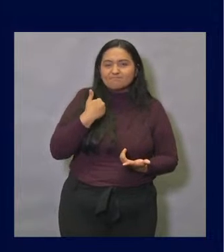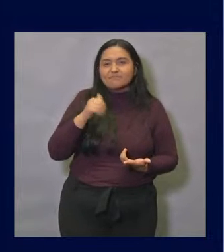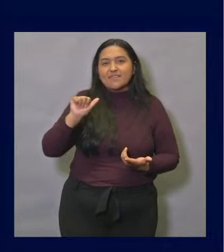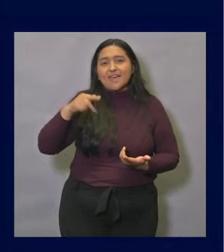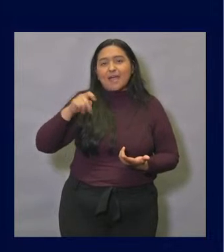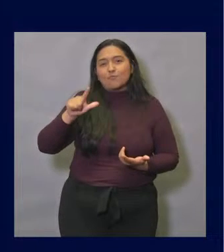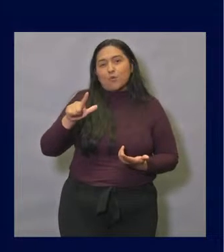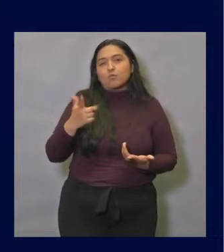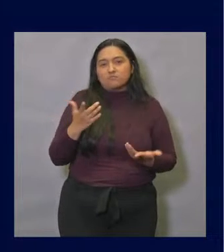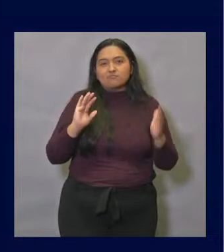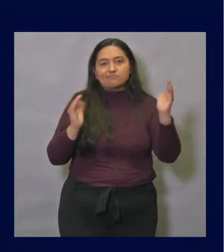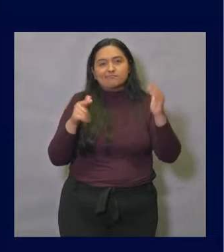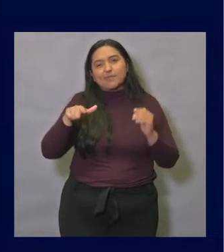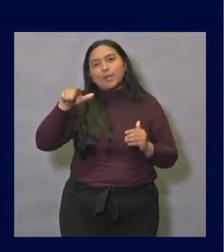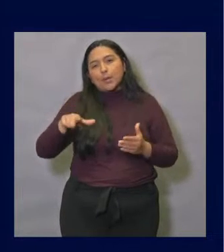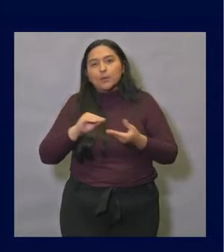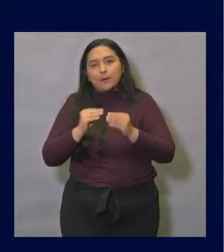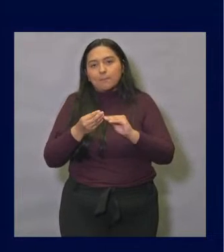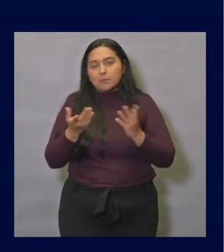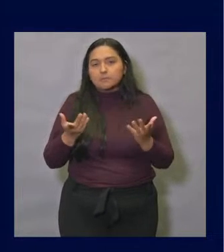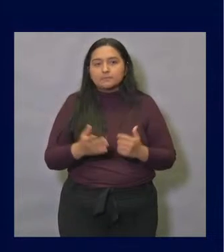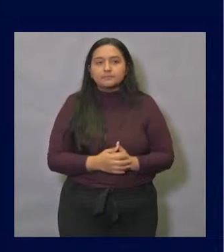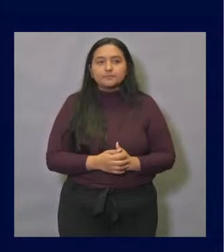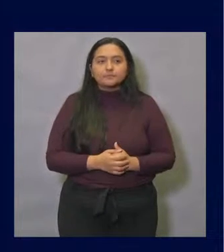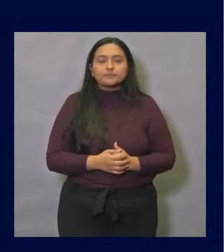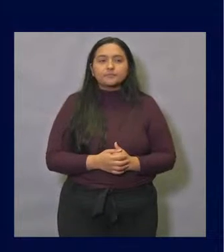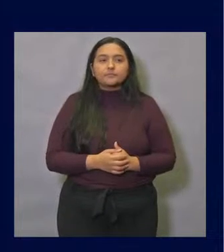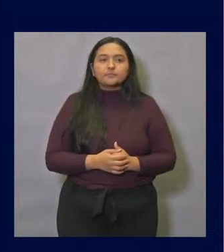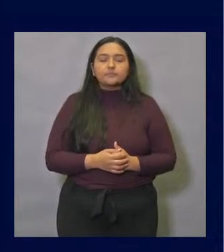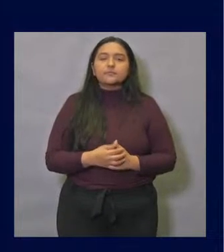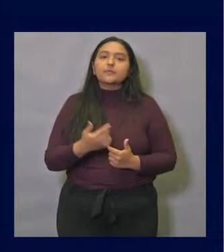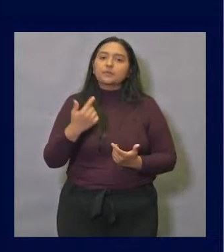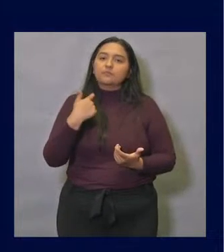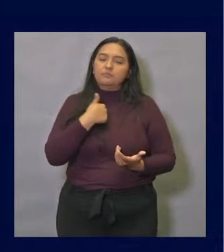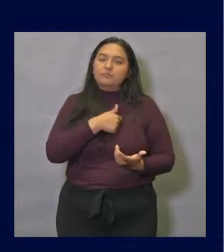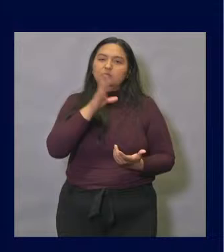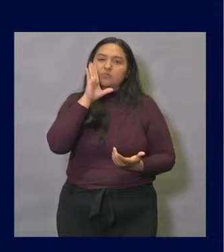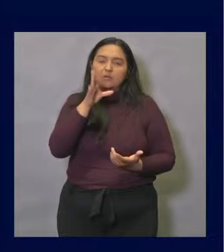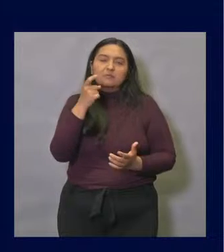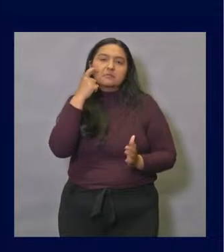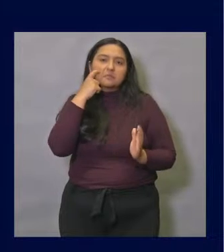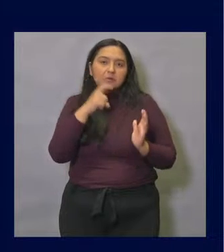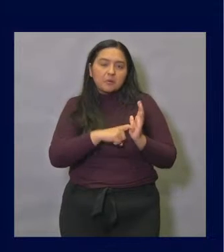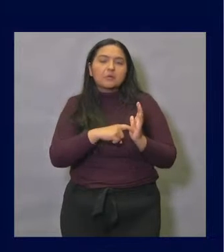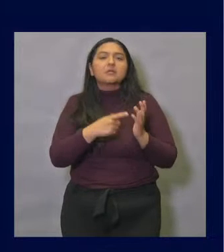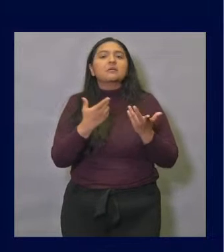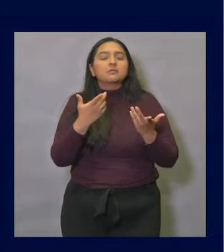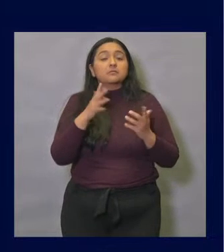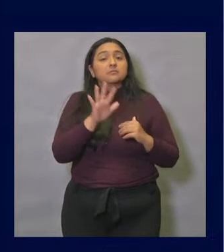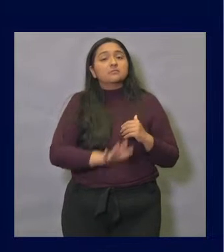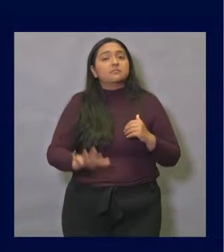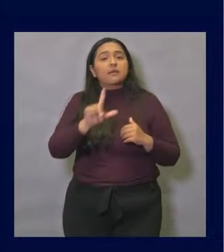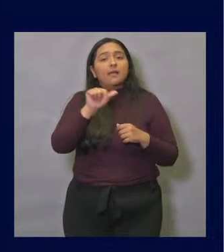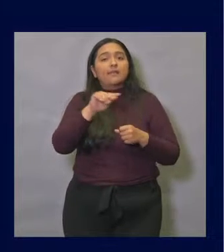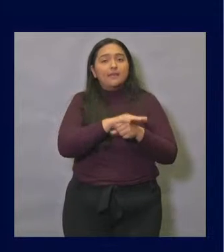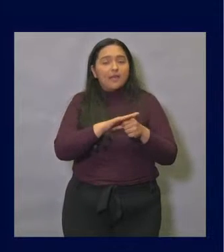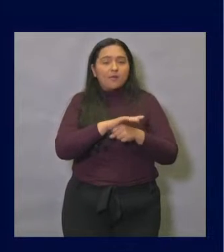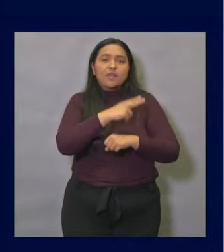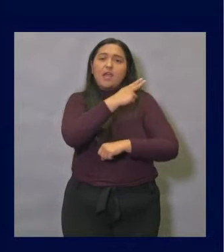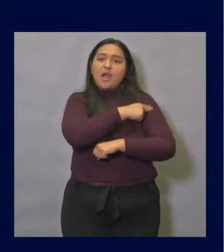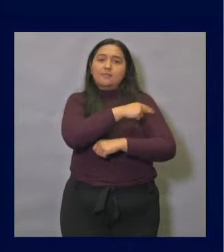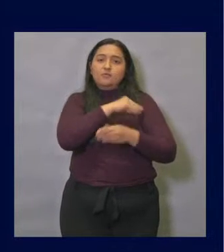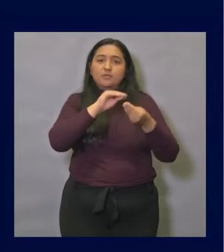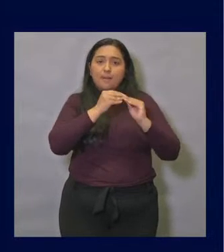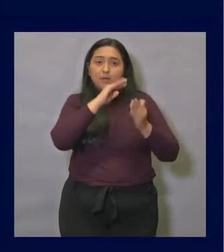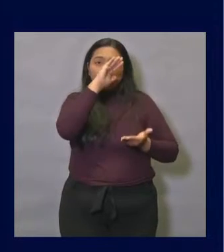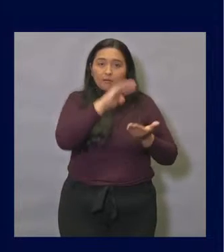abril. Estamos empezando a ver algunas señales alentadoras en los hospitales de nuestro condado de que hay algunos